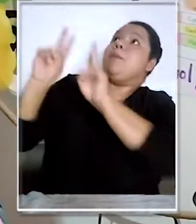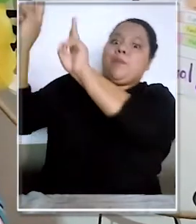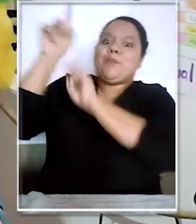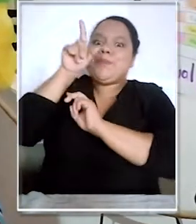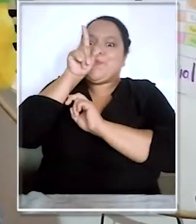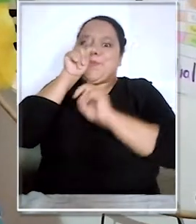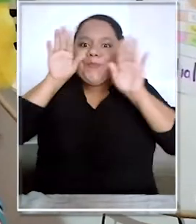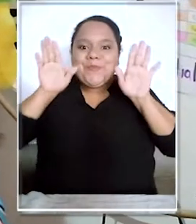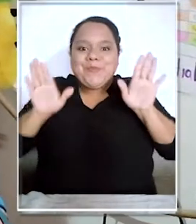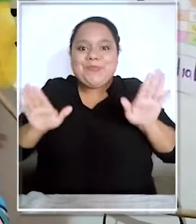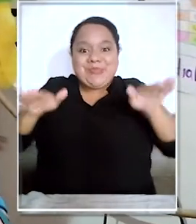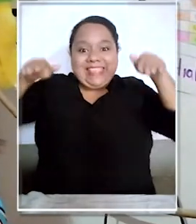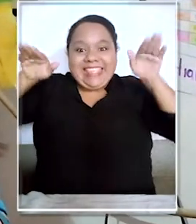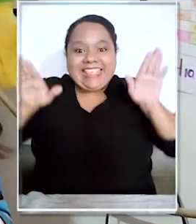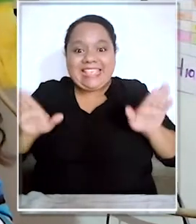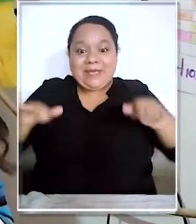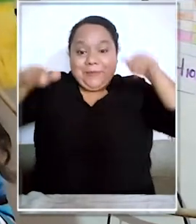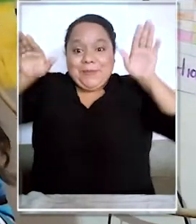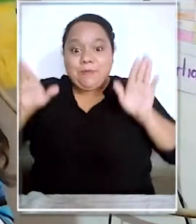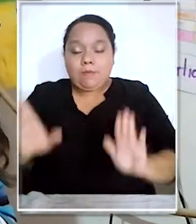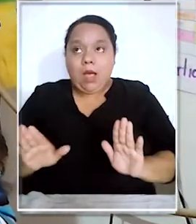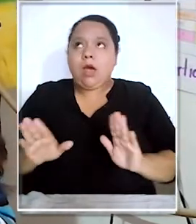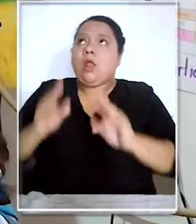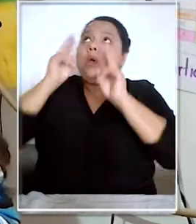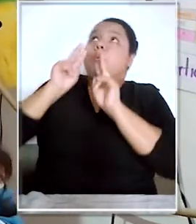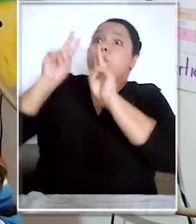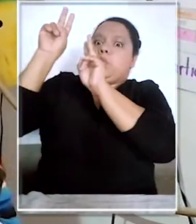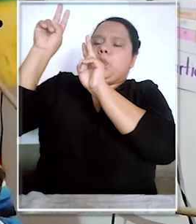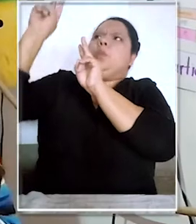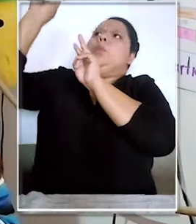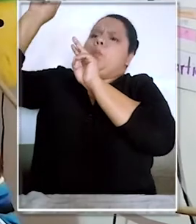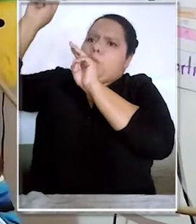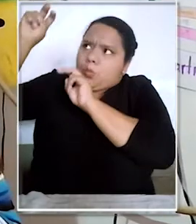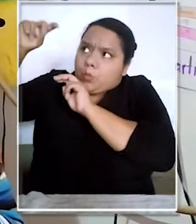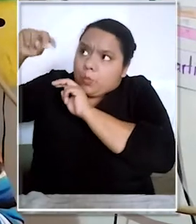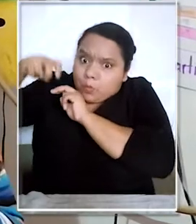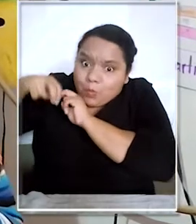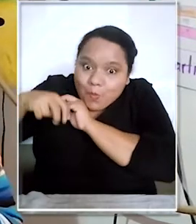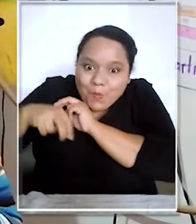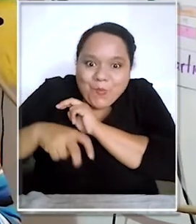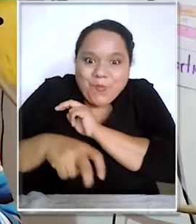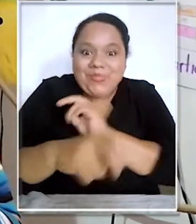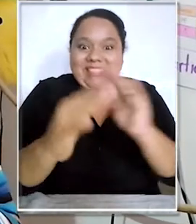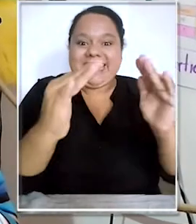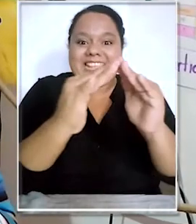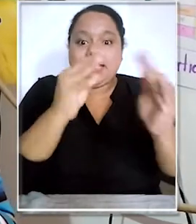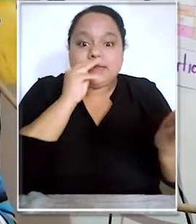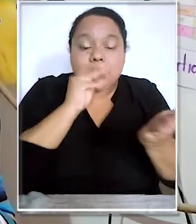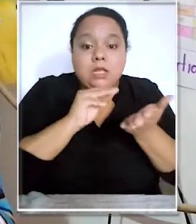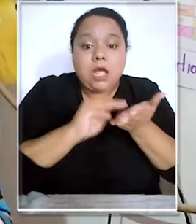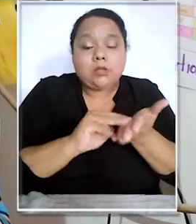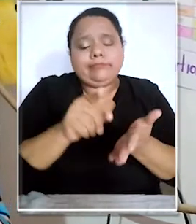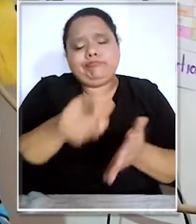Chequeque. Regresó corriendo a la casa del Cuche y allí se enteró que el Chequeque se